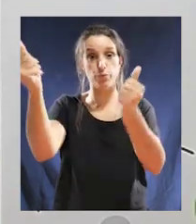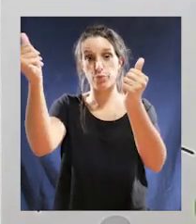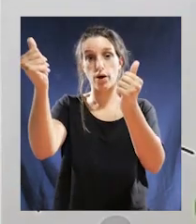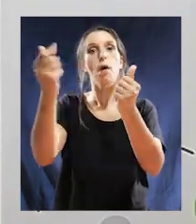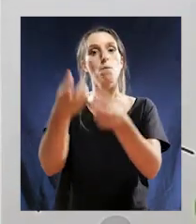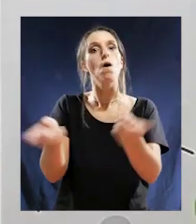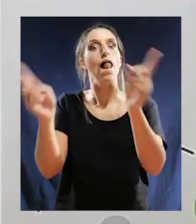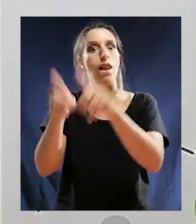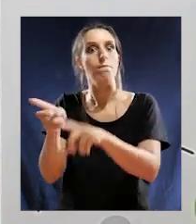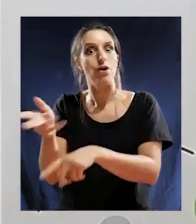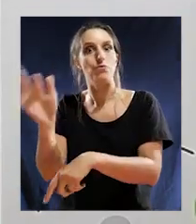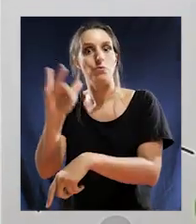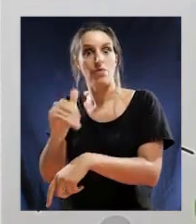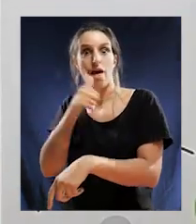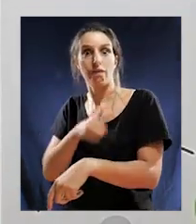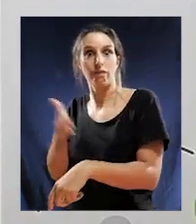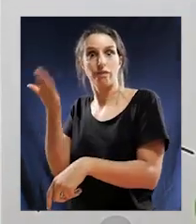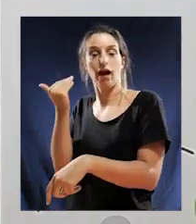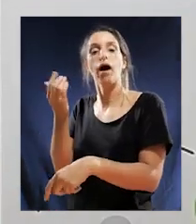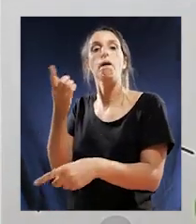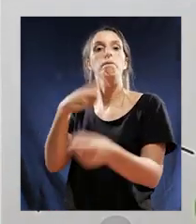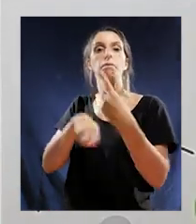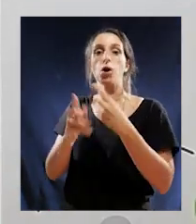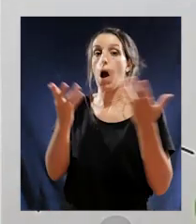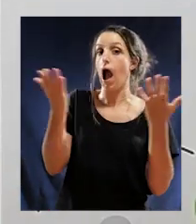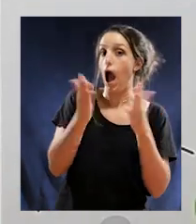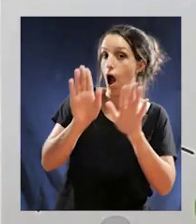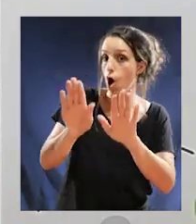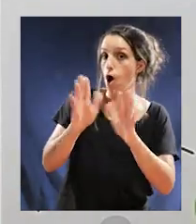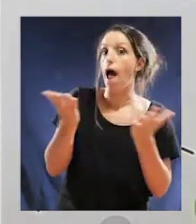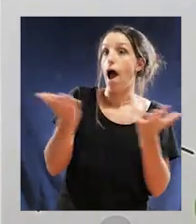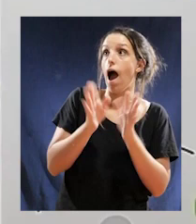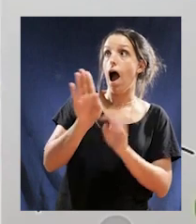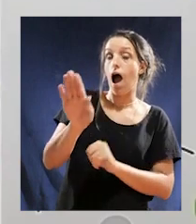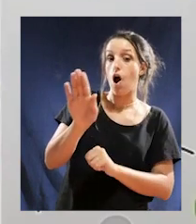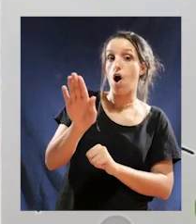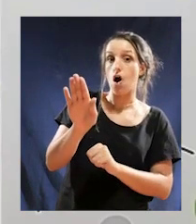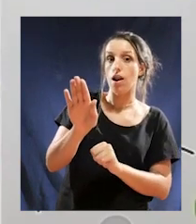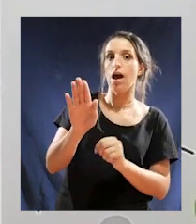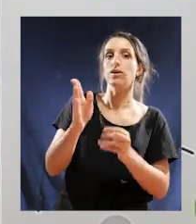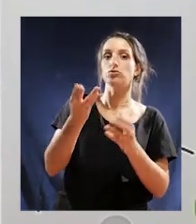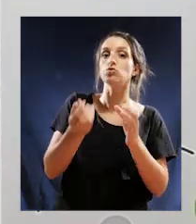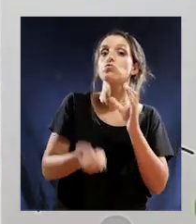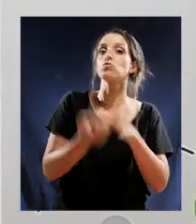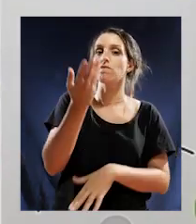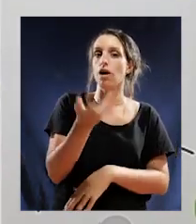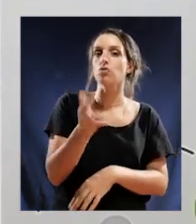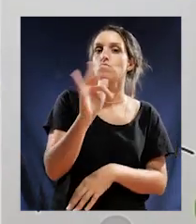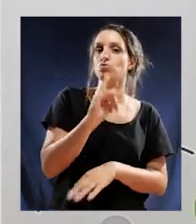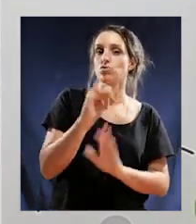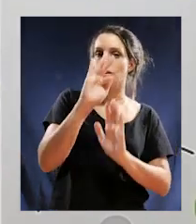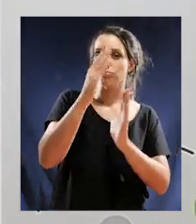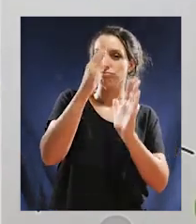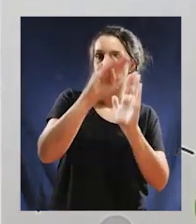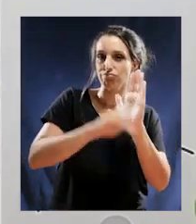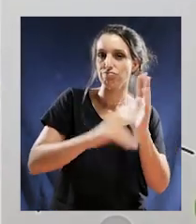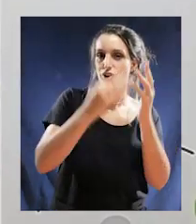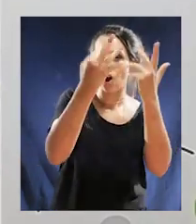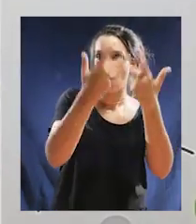podremos retornar a los hábitos de siempre pero mientras tanto mientras dure este paréntesis en el que estamos conviene